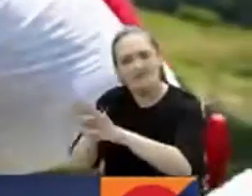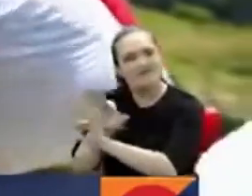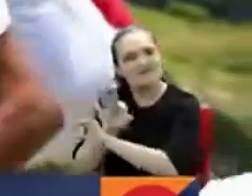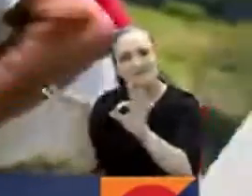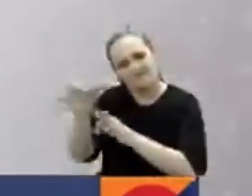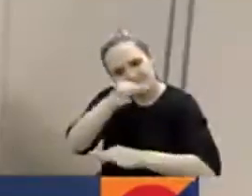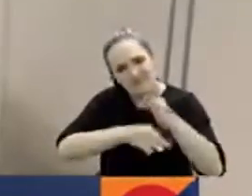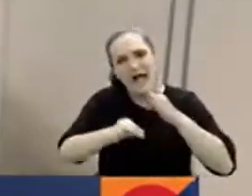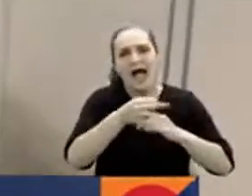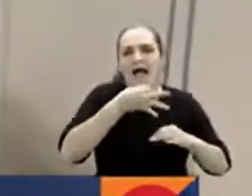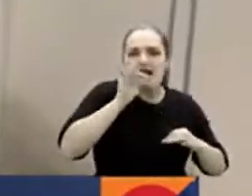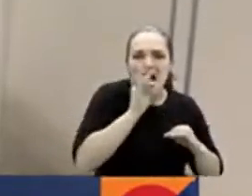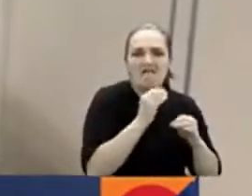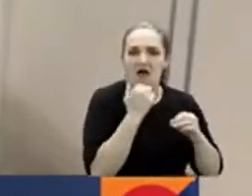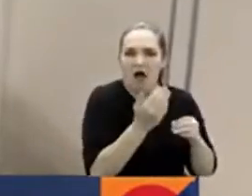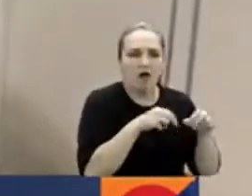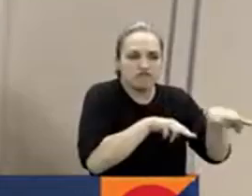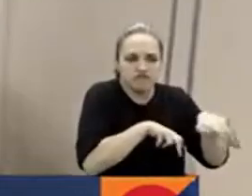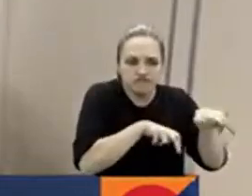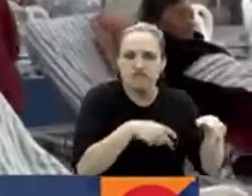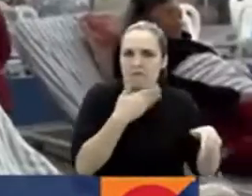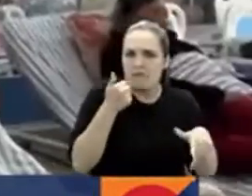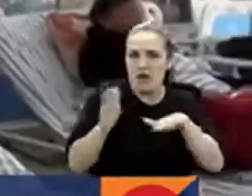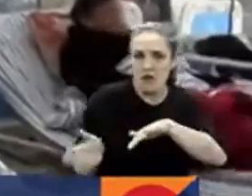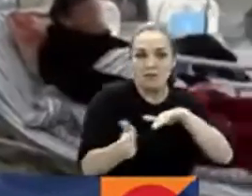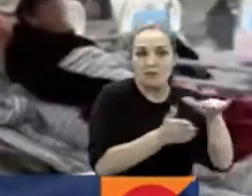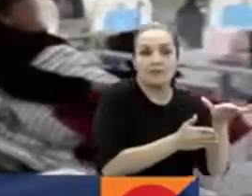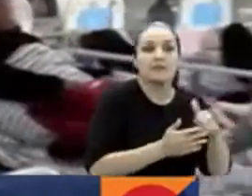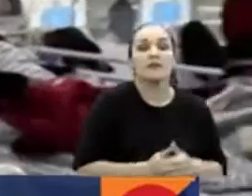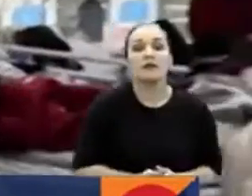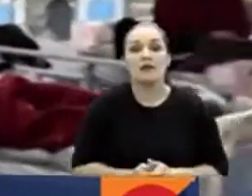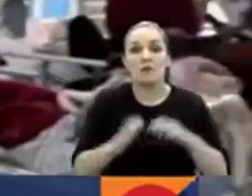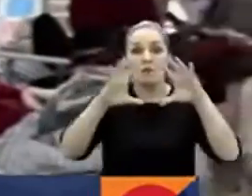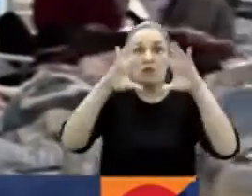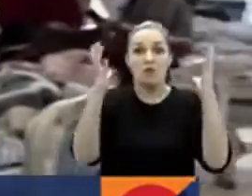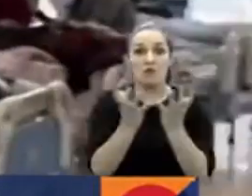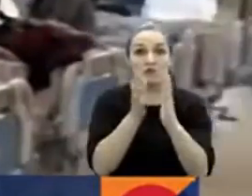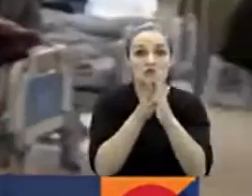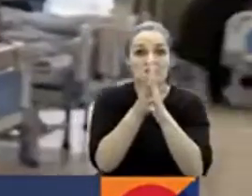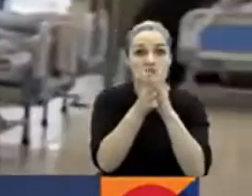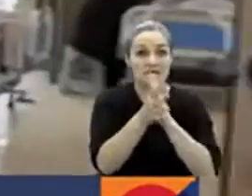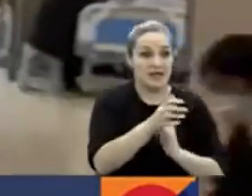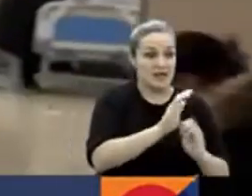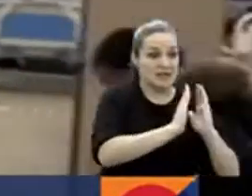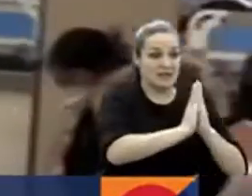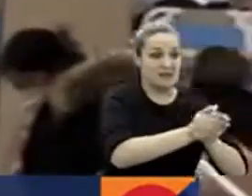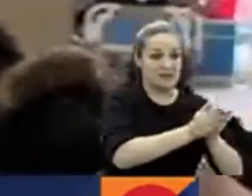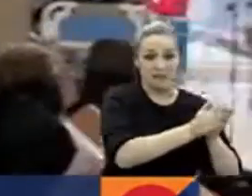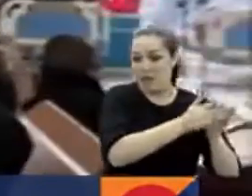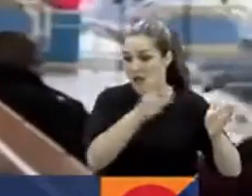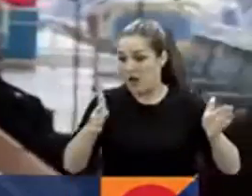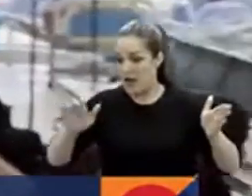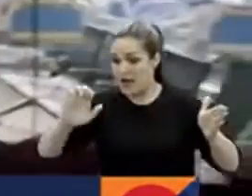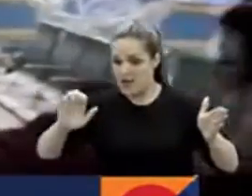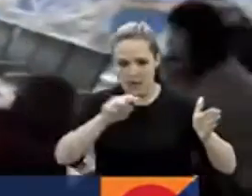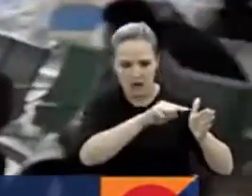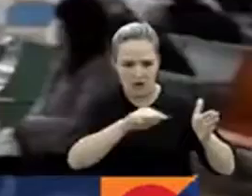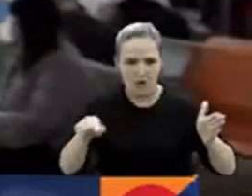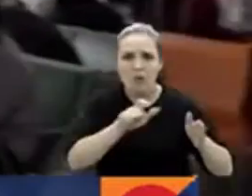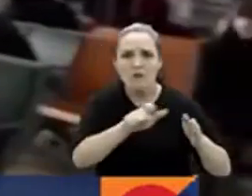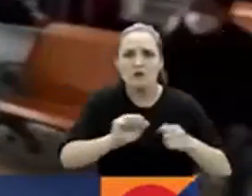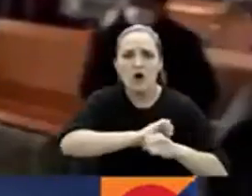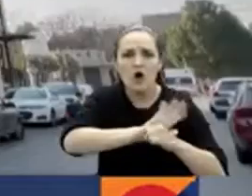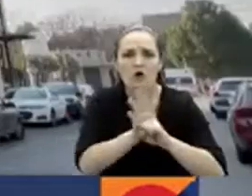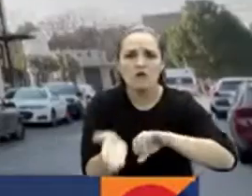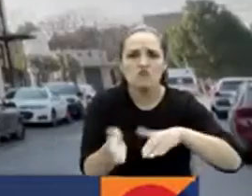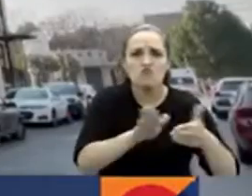RTBC Noticias. En el mundo, entre diciembre y enero murieron cerca de 60.000 personas por